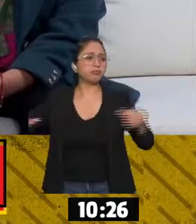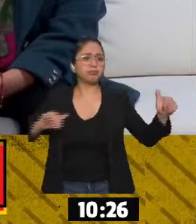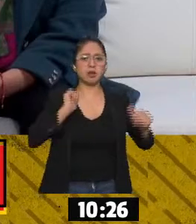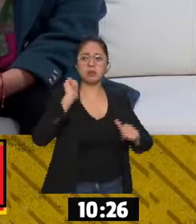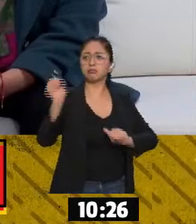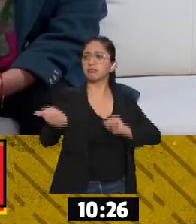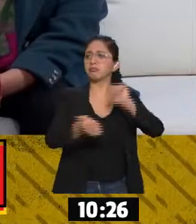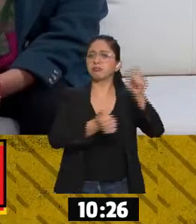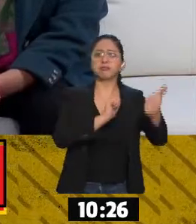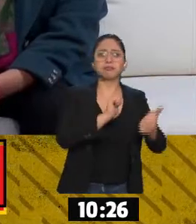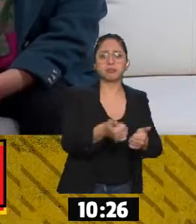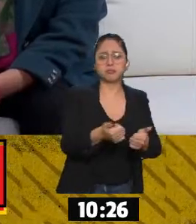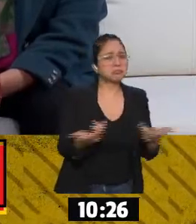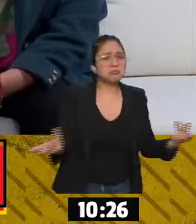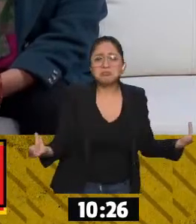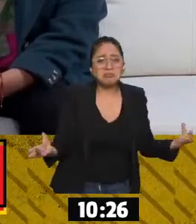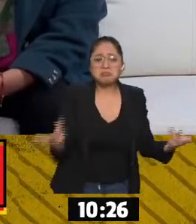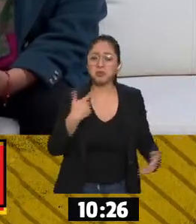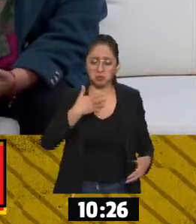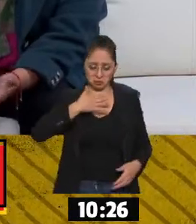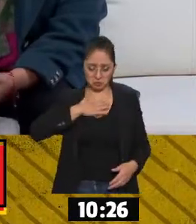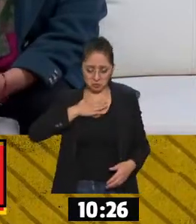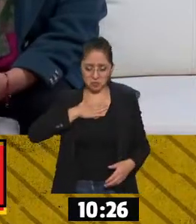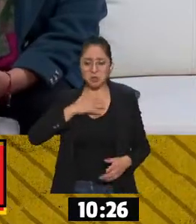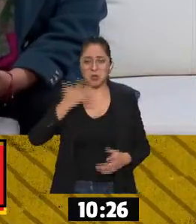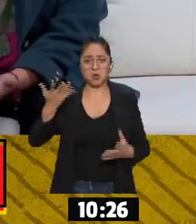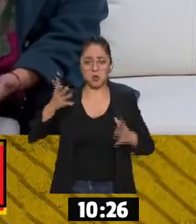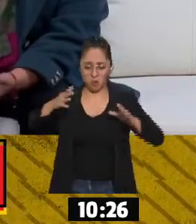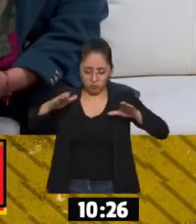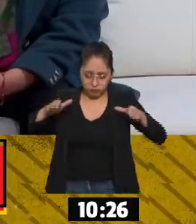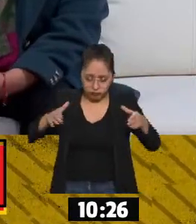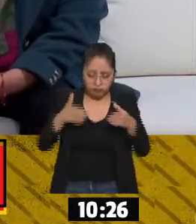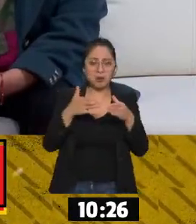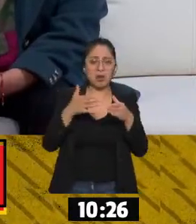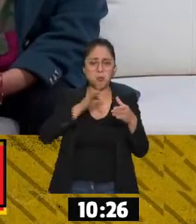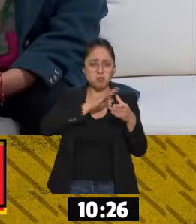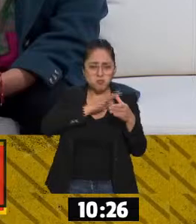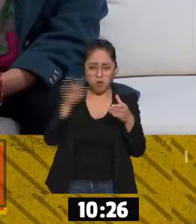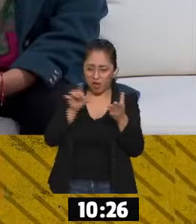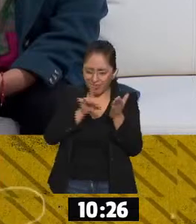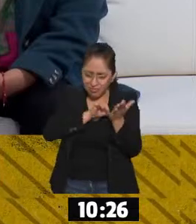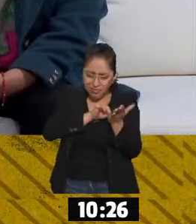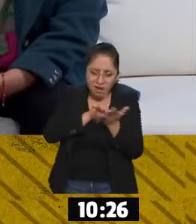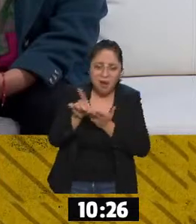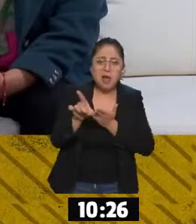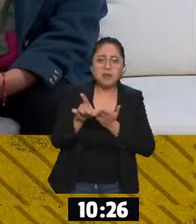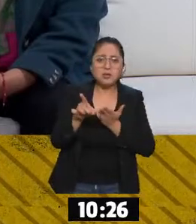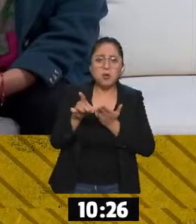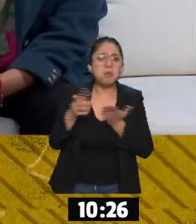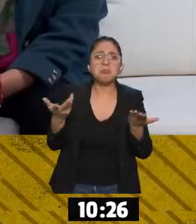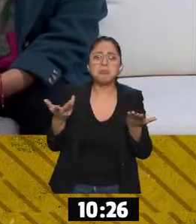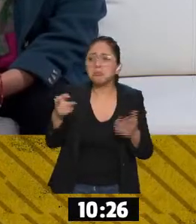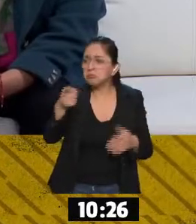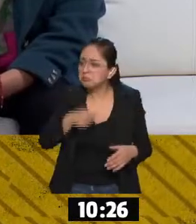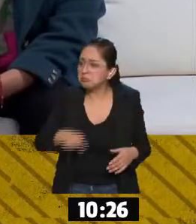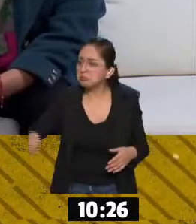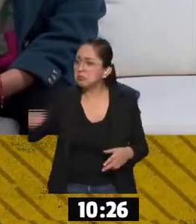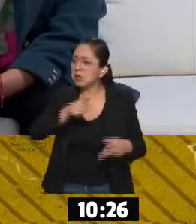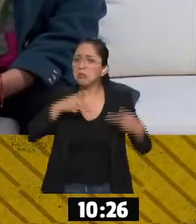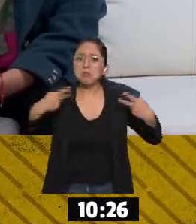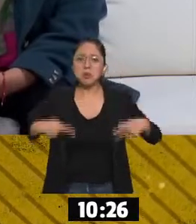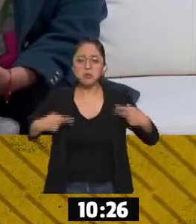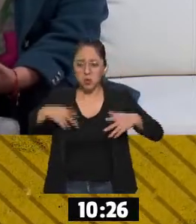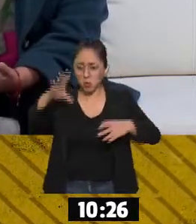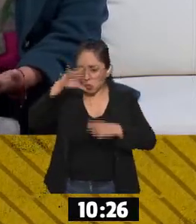tenemos este goce de nuestros, digamos, plenos derechos. No somos reconocidos como sujetos,